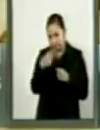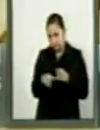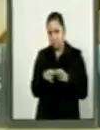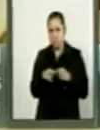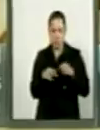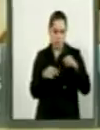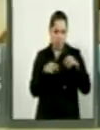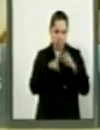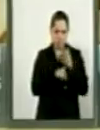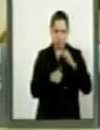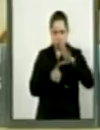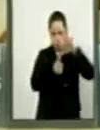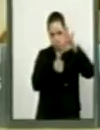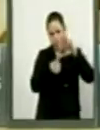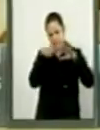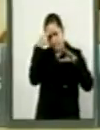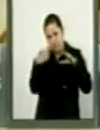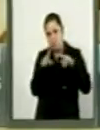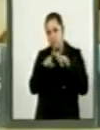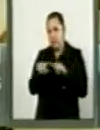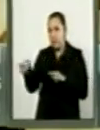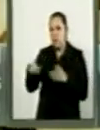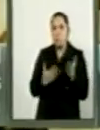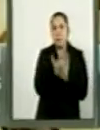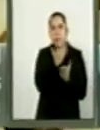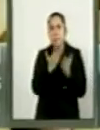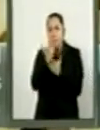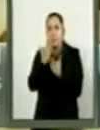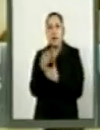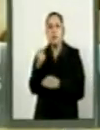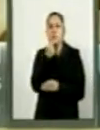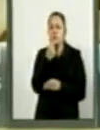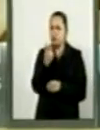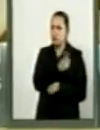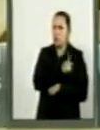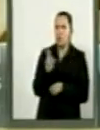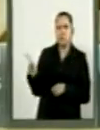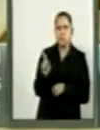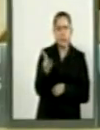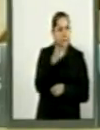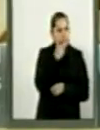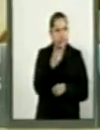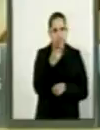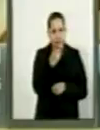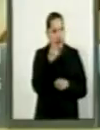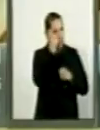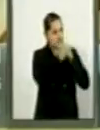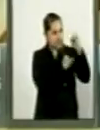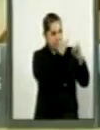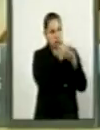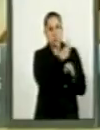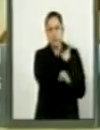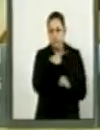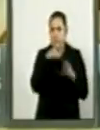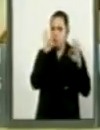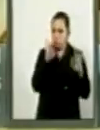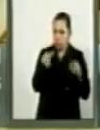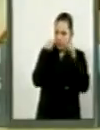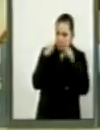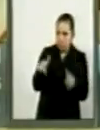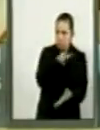podrían tener potencialidad de necesidades de protección internacional. Compañeras y compañeros